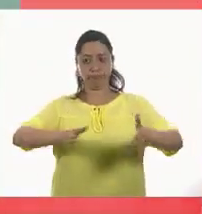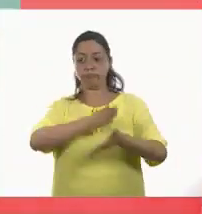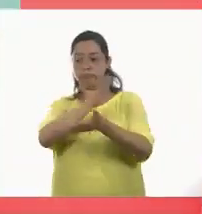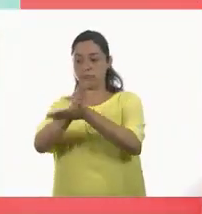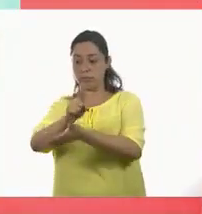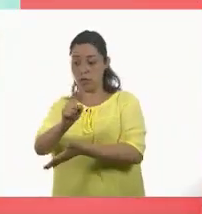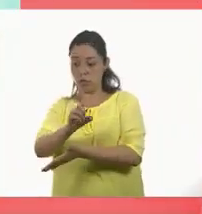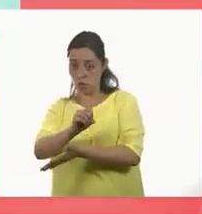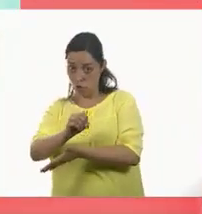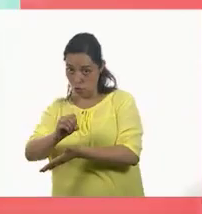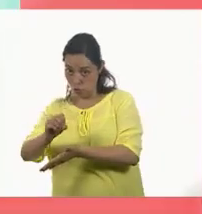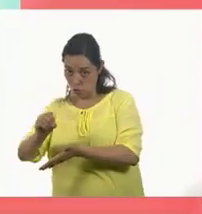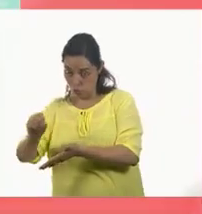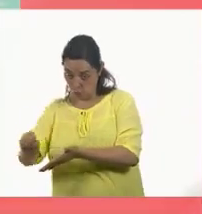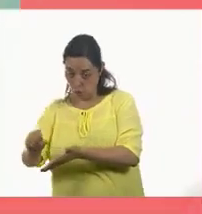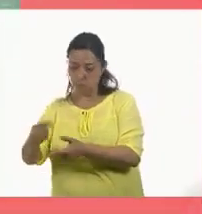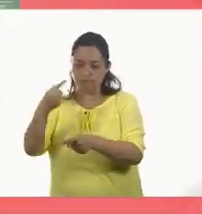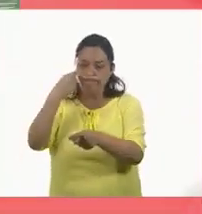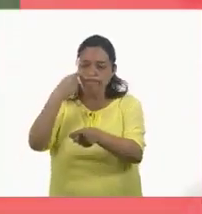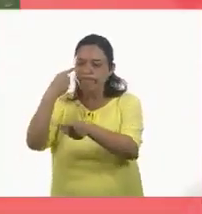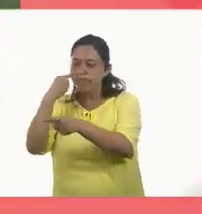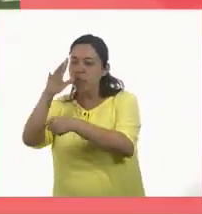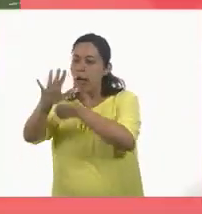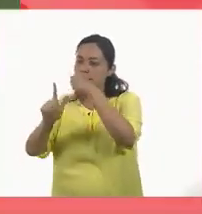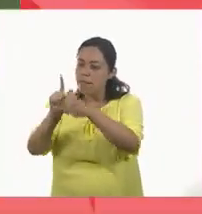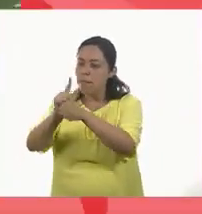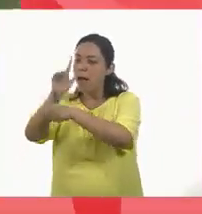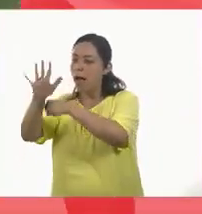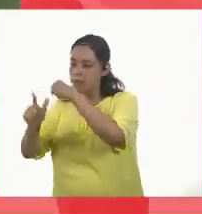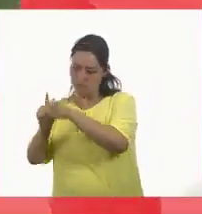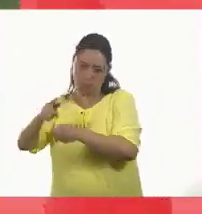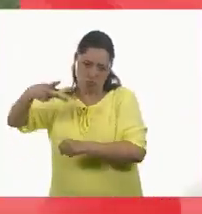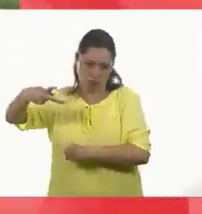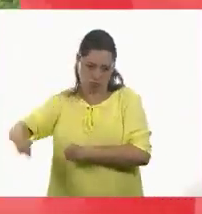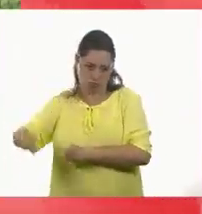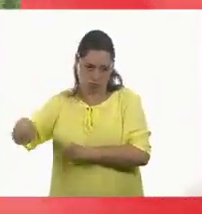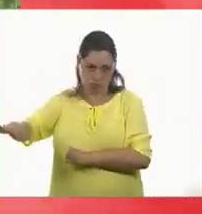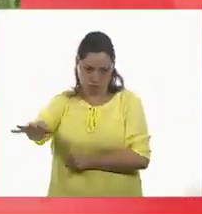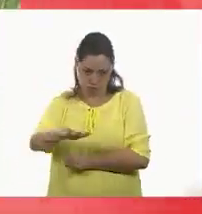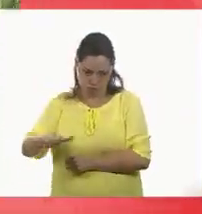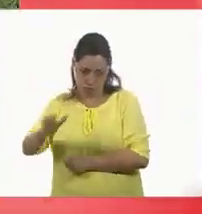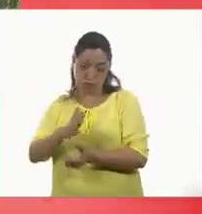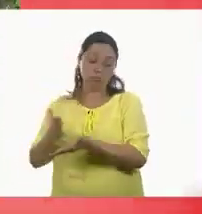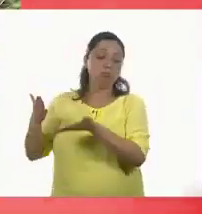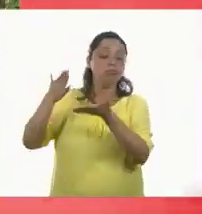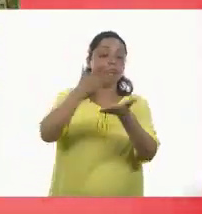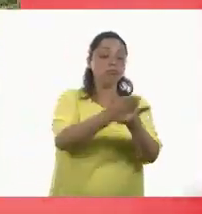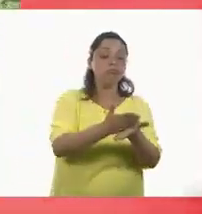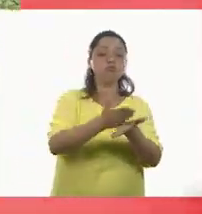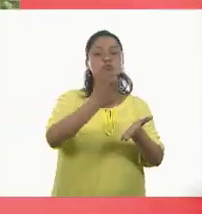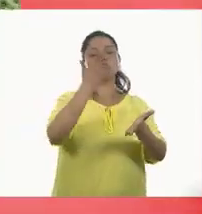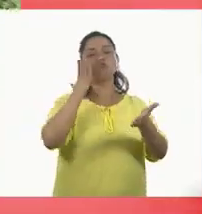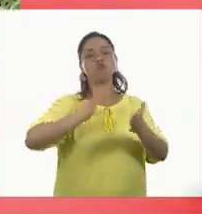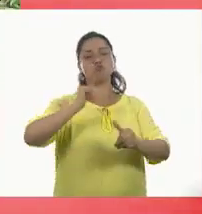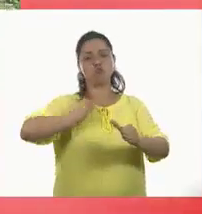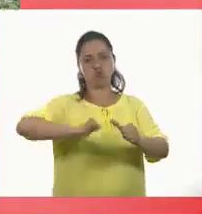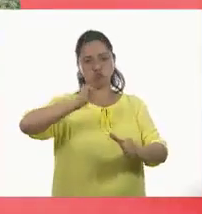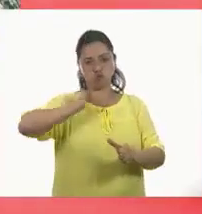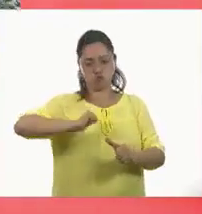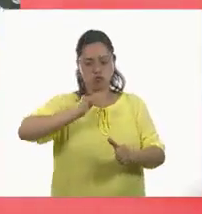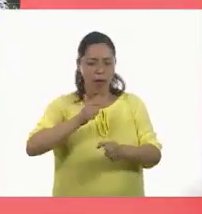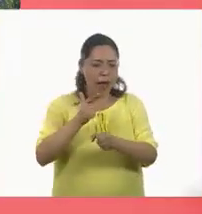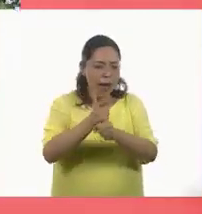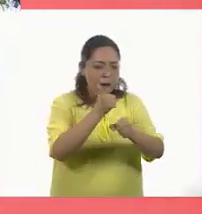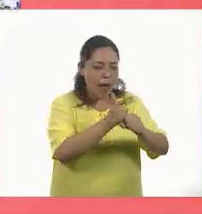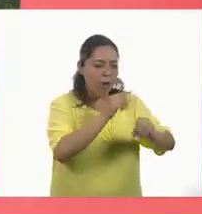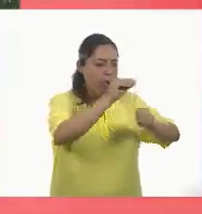zoológica, donde se pueden observar animales pertenecientes a la región, y el área arqueológica, donde se aprecian las esculturas